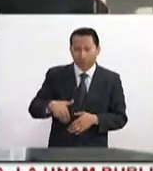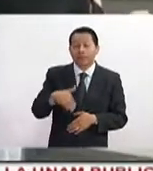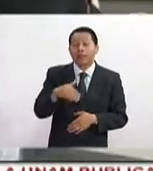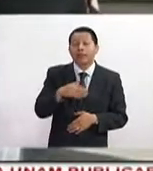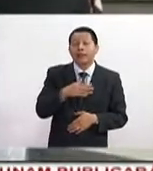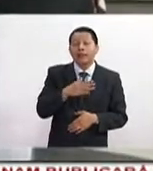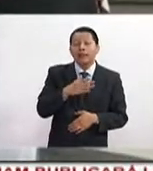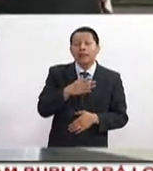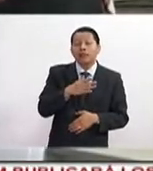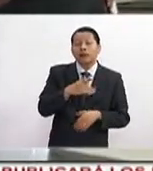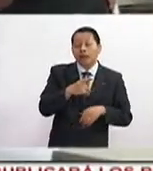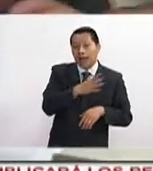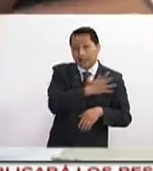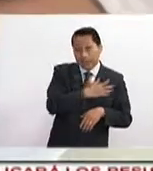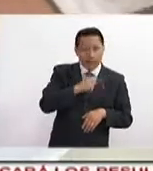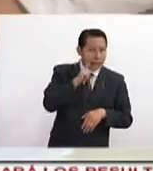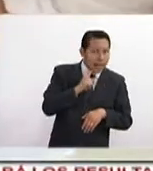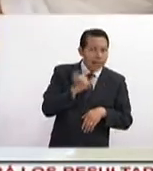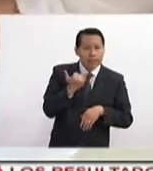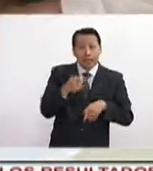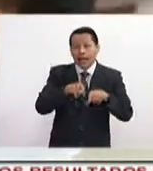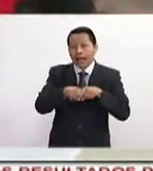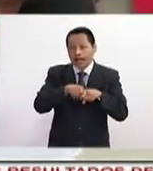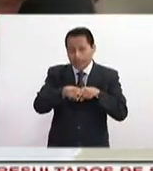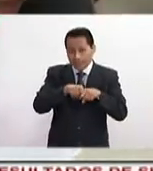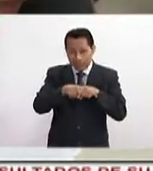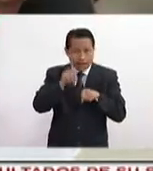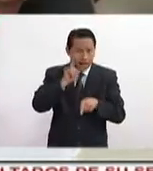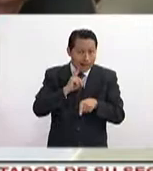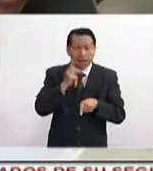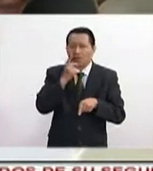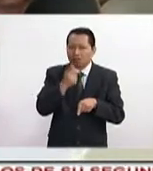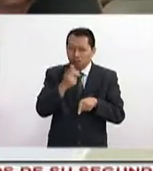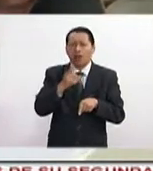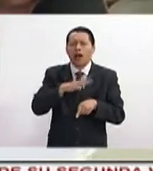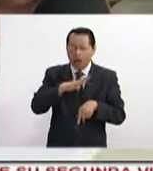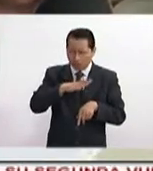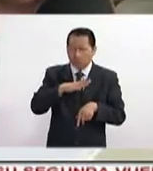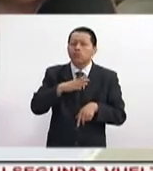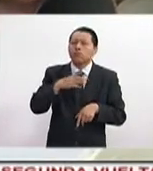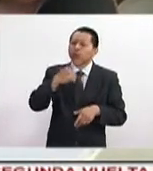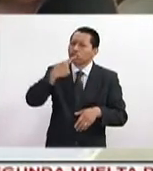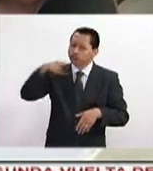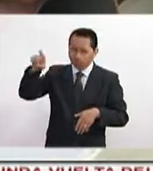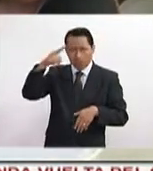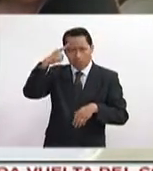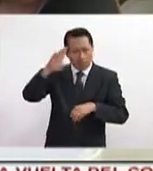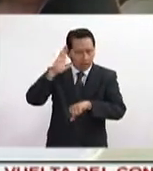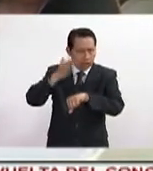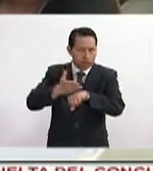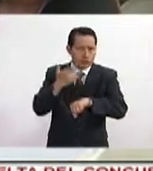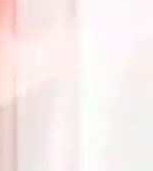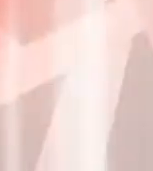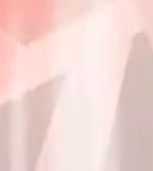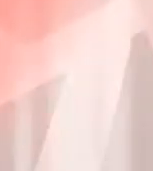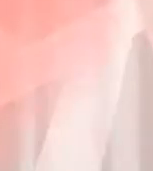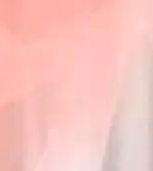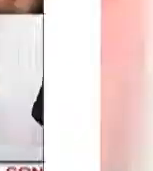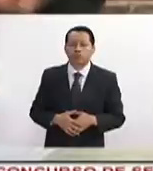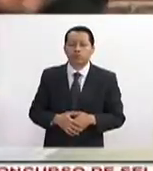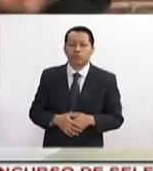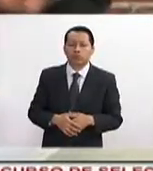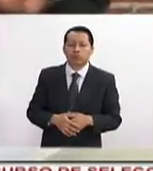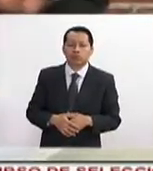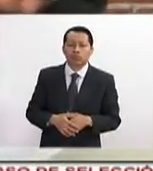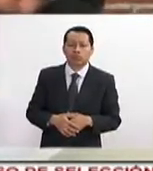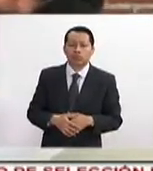y hermana de las víctimas, afirmó que la familia emprenderá acciones legales para que se castigue a los responsables.